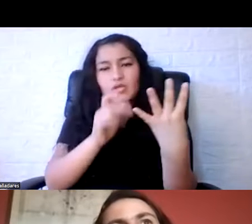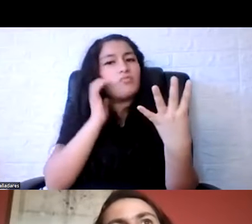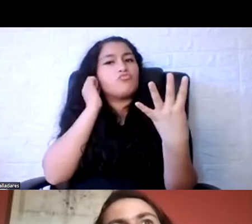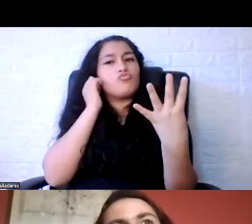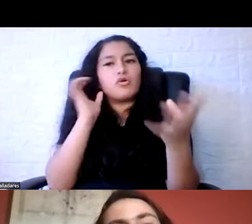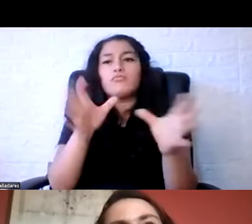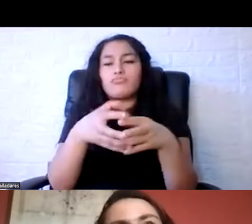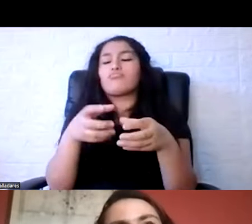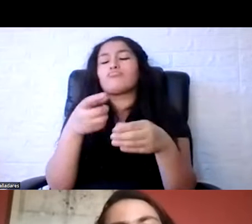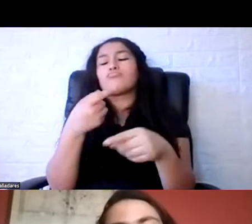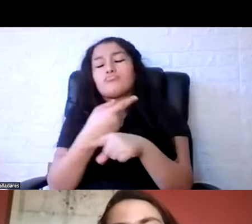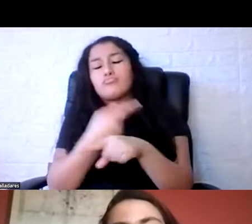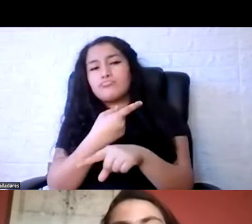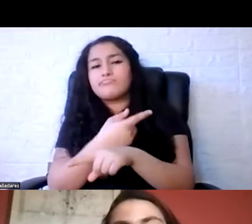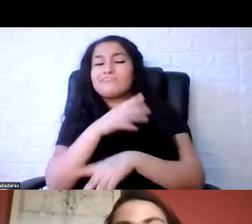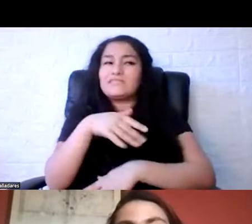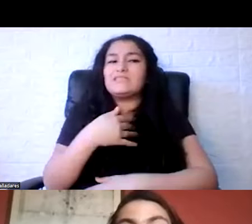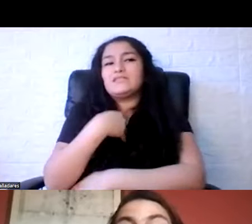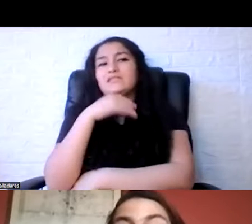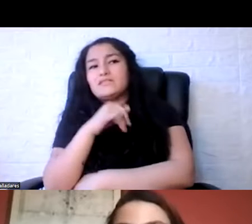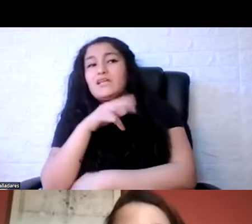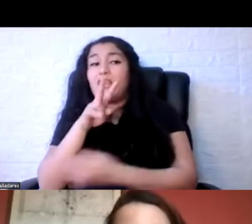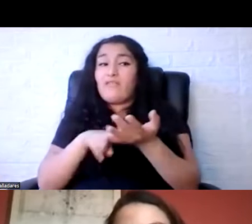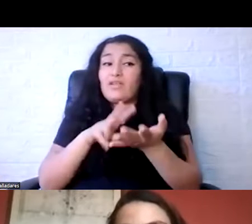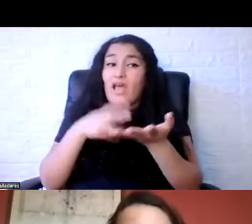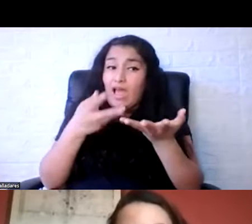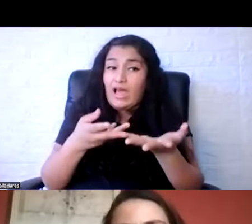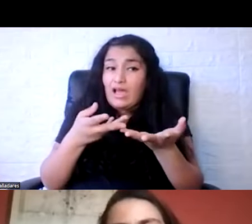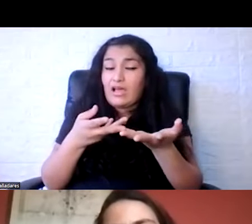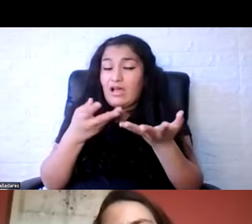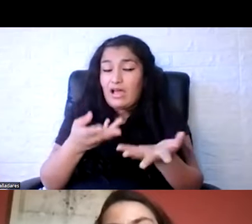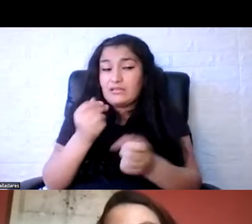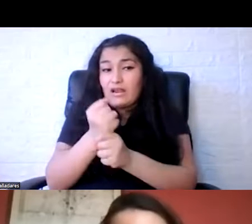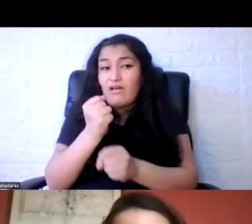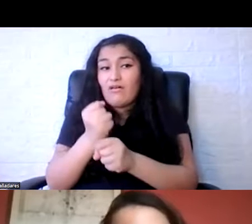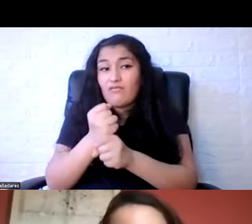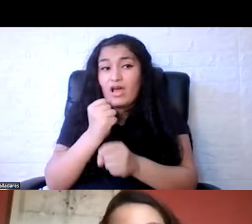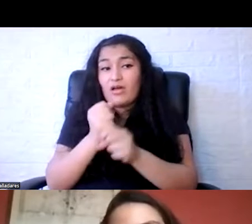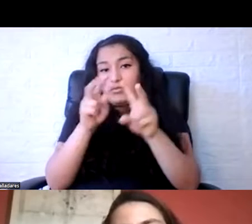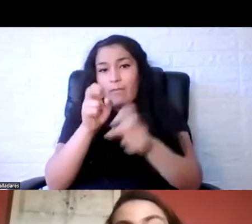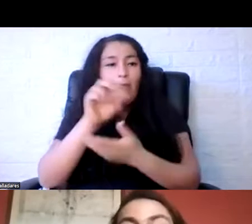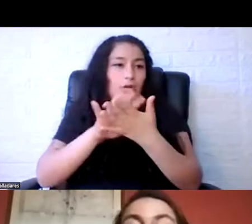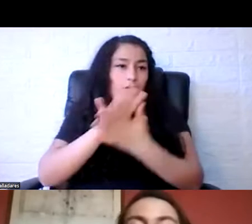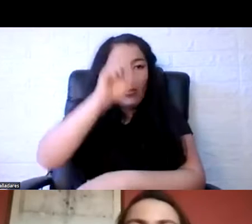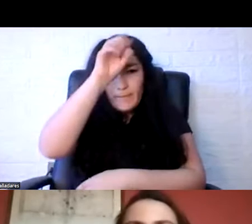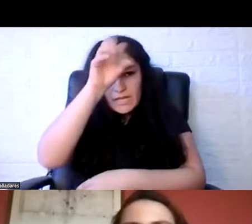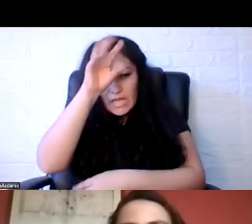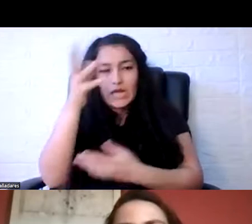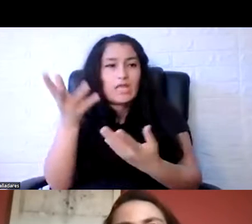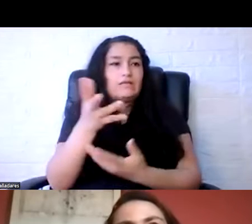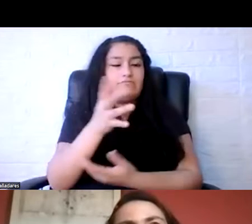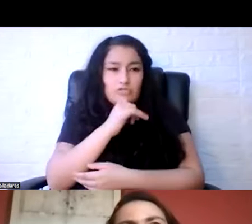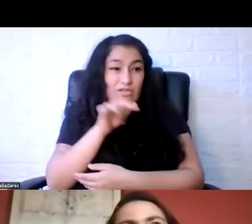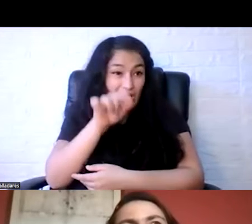si bien hay muchas prácticas o hay muchos espacios laborales, ¿no es cierto?, trabajo, en la minería sobre todo, que sostienen o